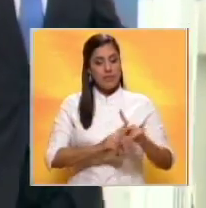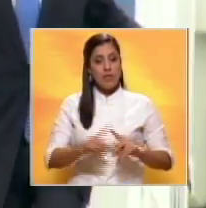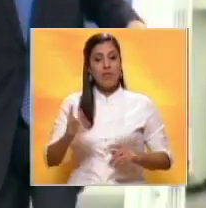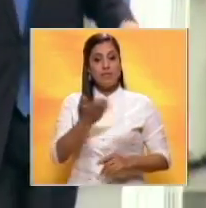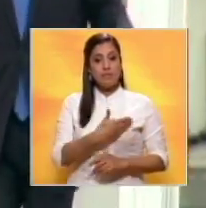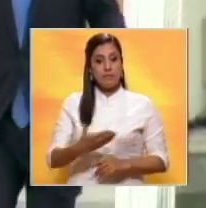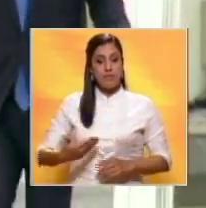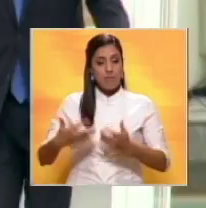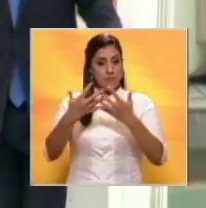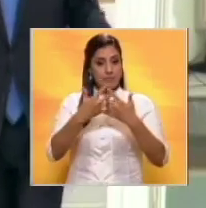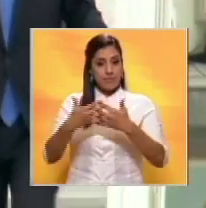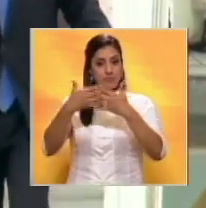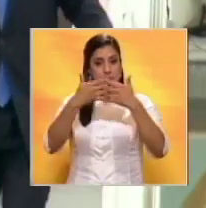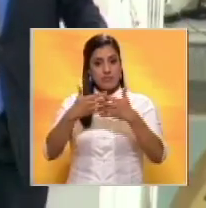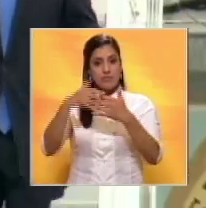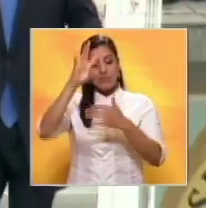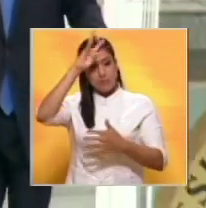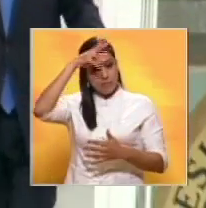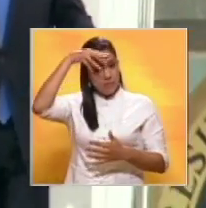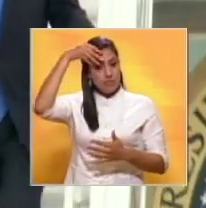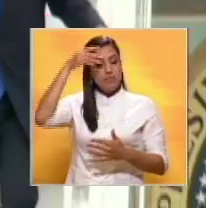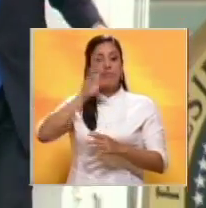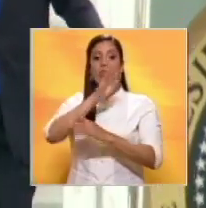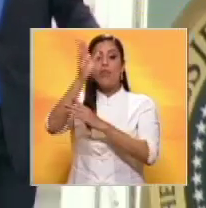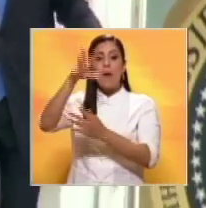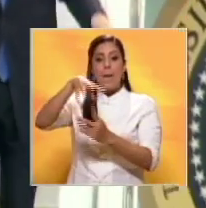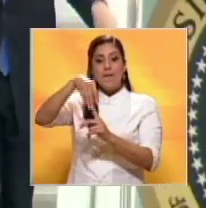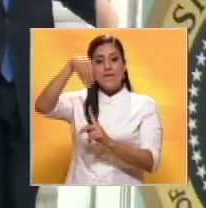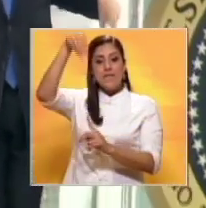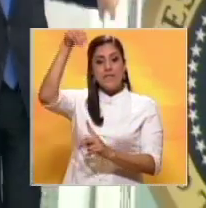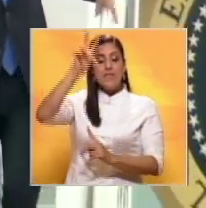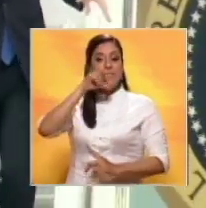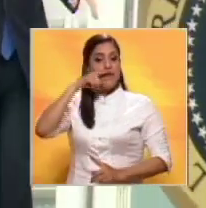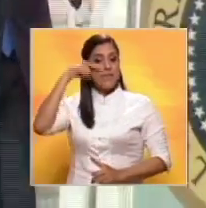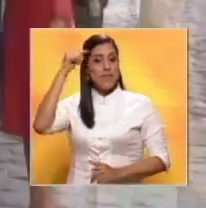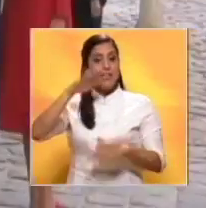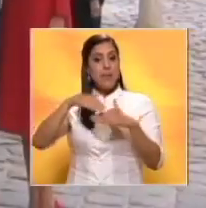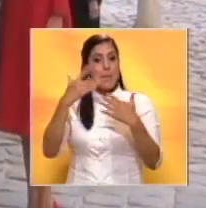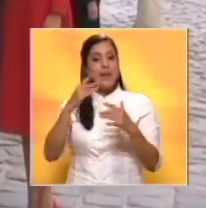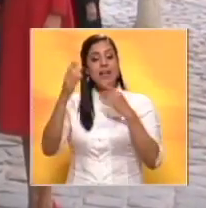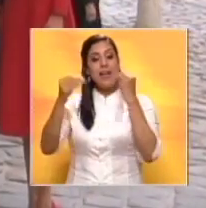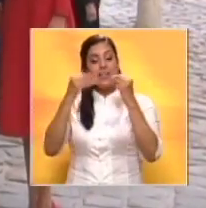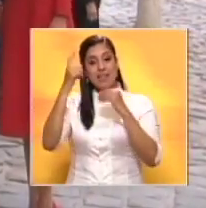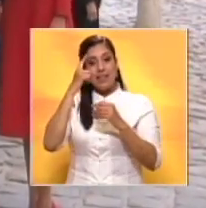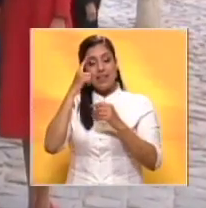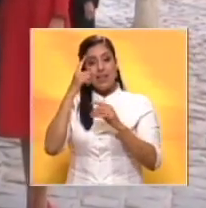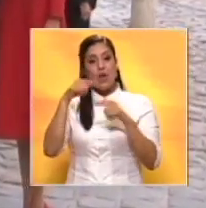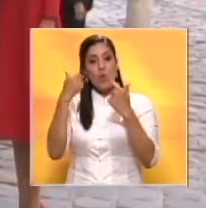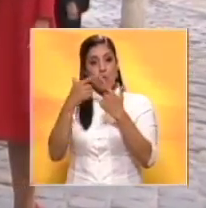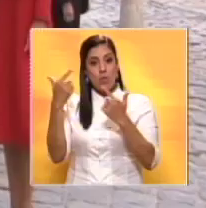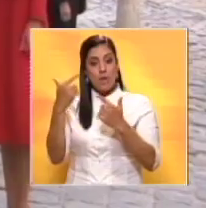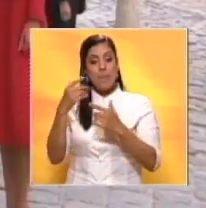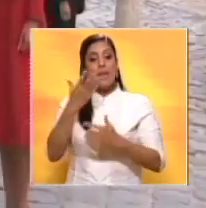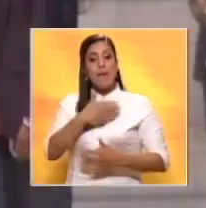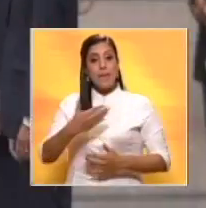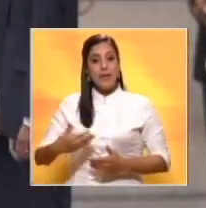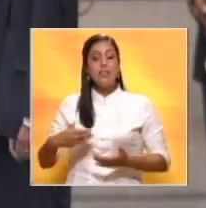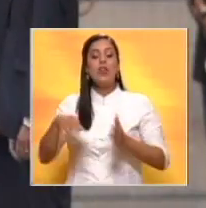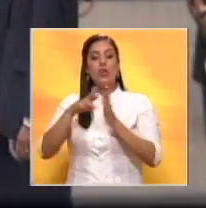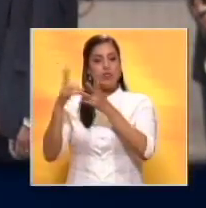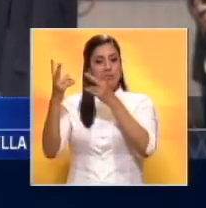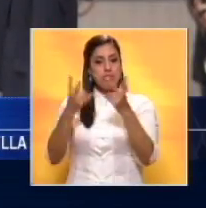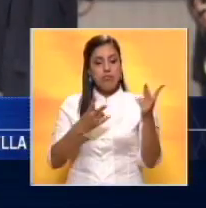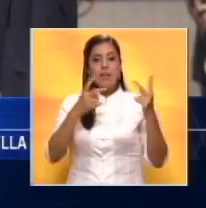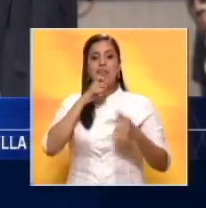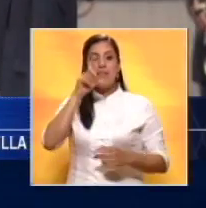El presidente de Estados Unidos, Donald Trump, está en París, Francia, con motivo de la celebración por el Día de la Bastilla. El mandatario fue recibido